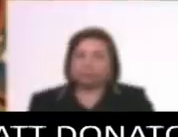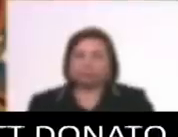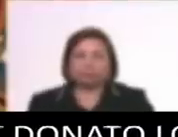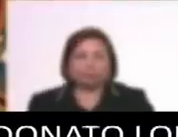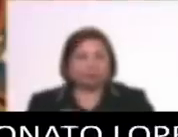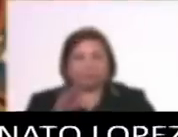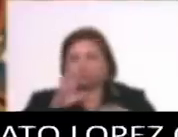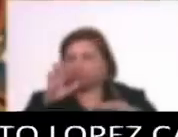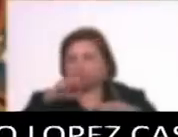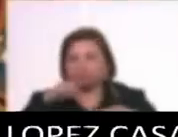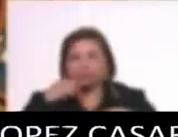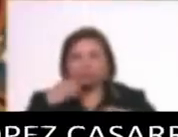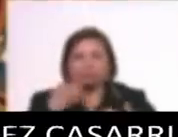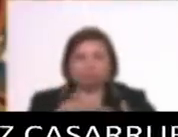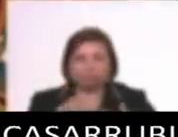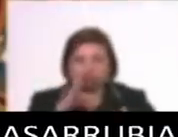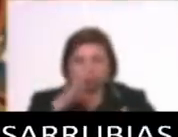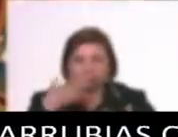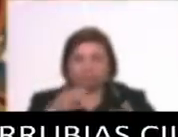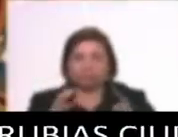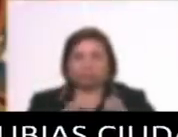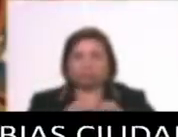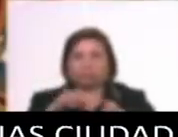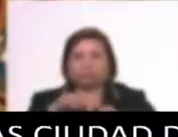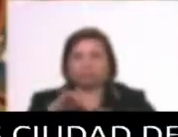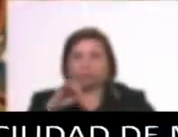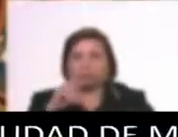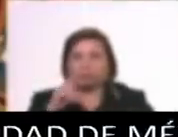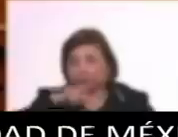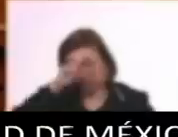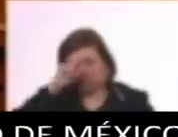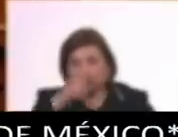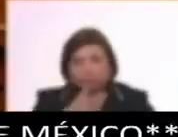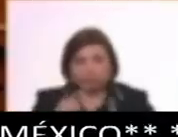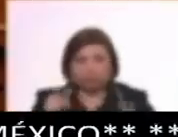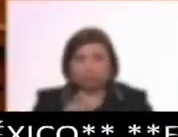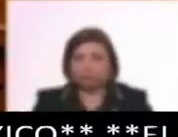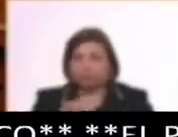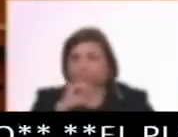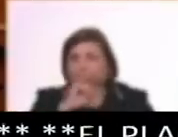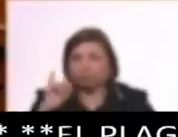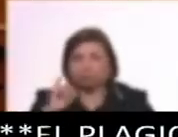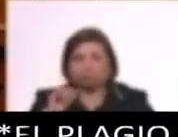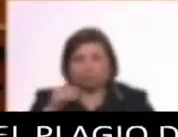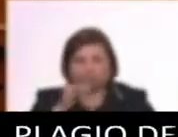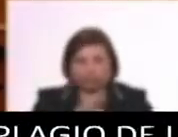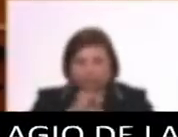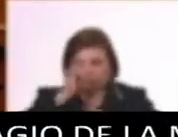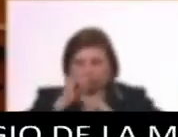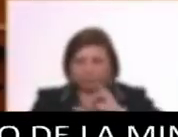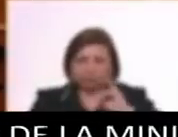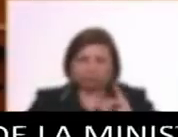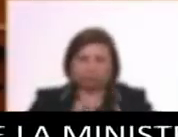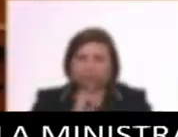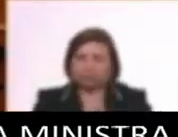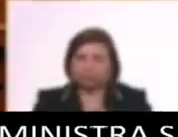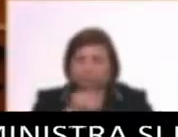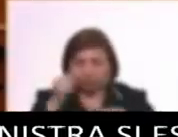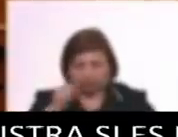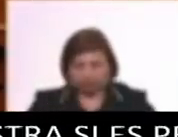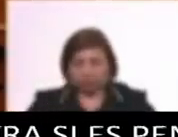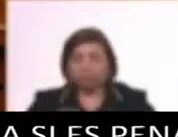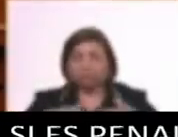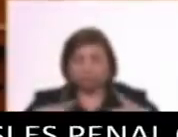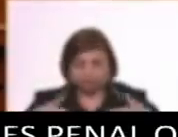de golpista y por eso activó la Carta Democrática Interamericana de la OEA, ¿no? Y la de la OEA vinieron corriendo,